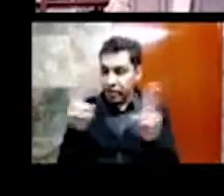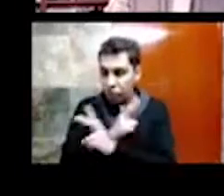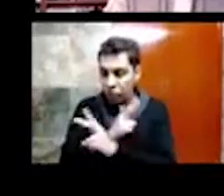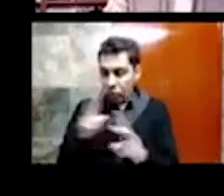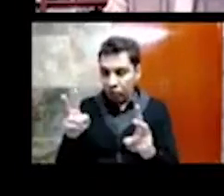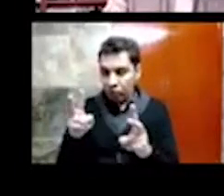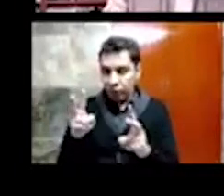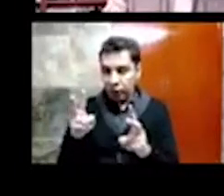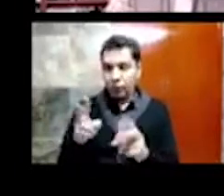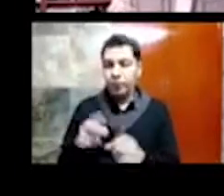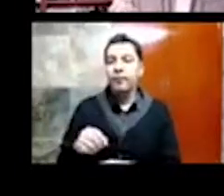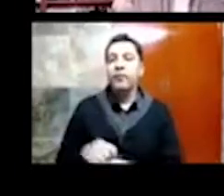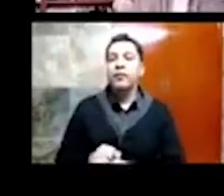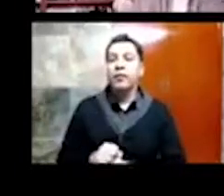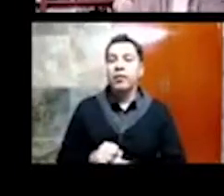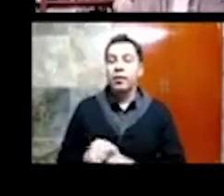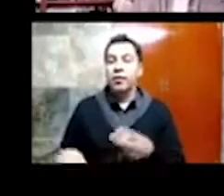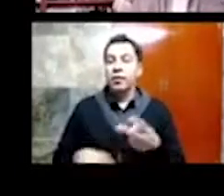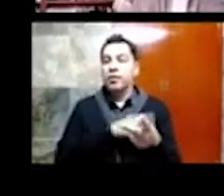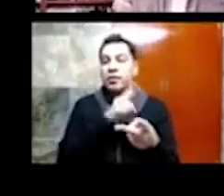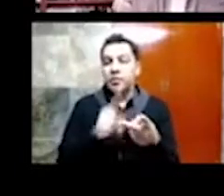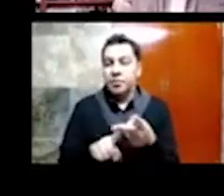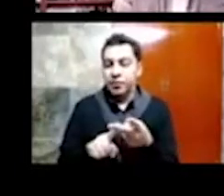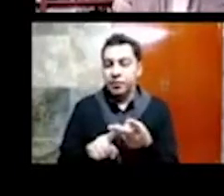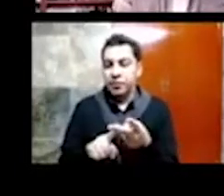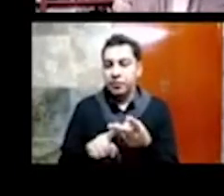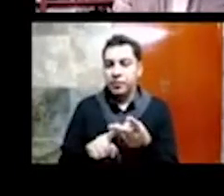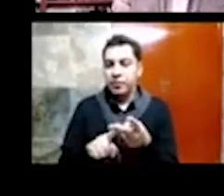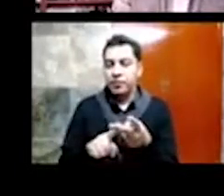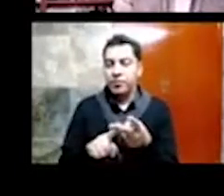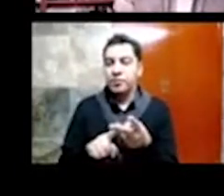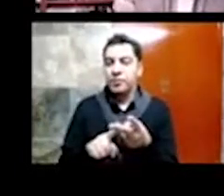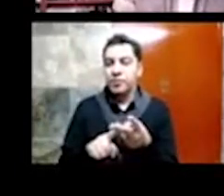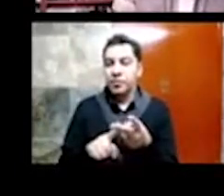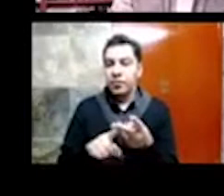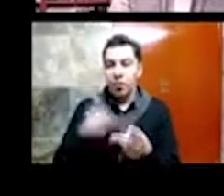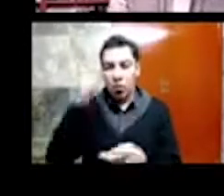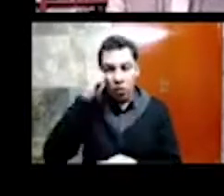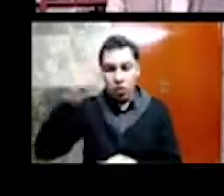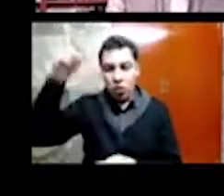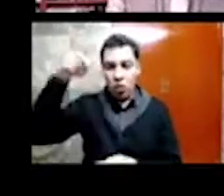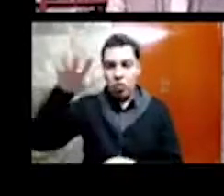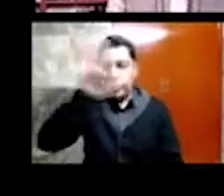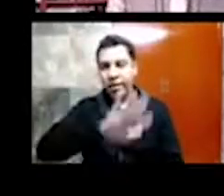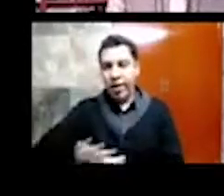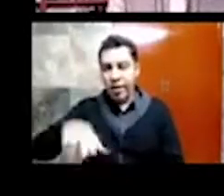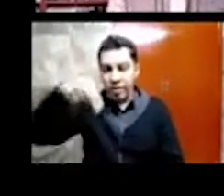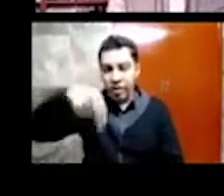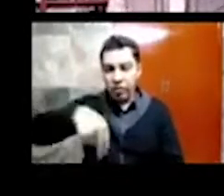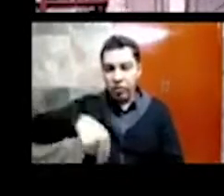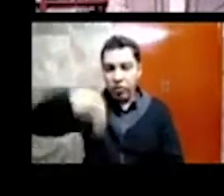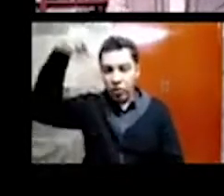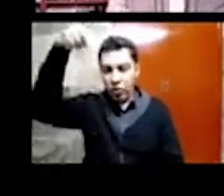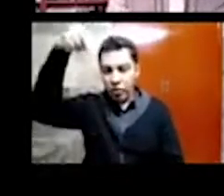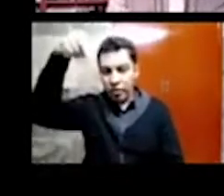Quetzalcóatl rojo, dios del viento. Tezcatlipoca, al norte, ¿no?, dios del negro.